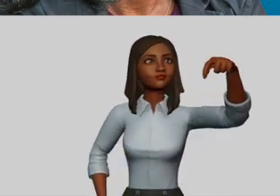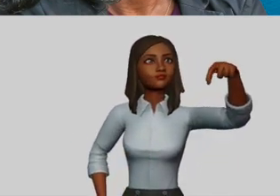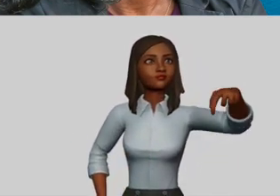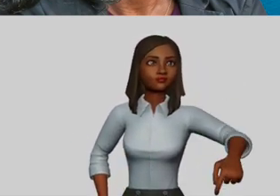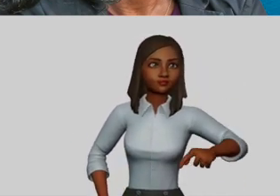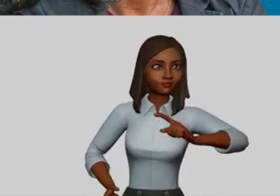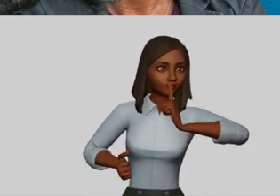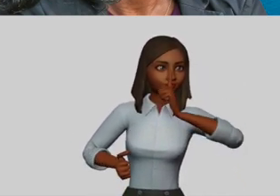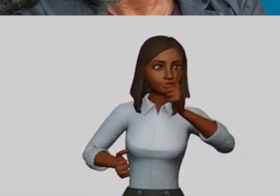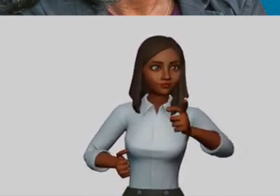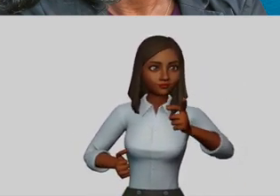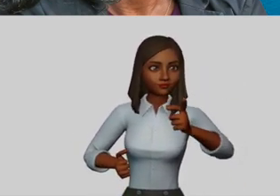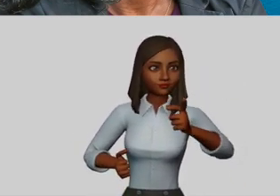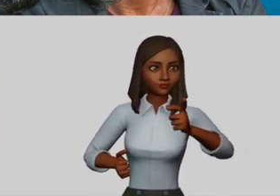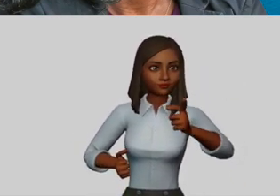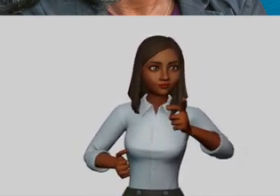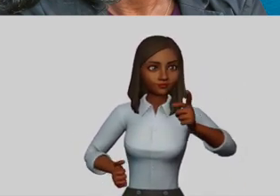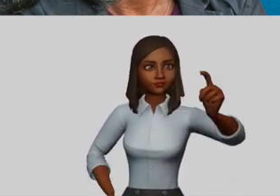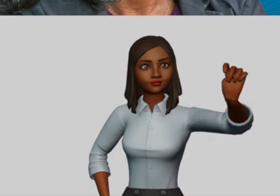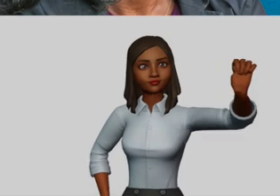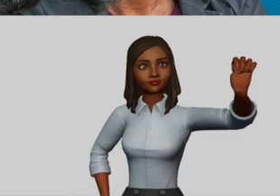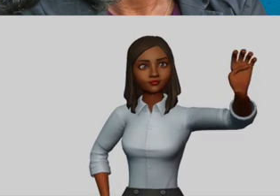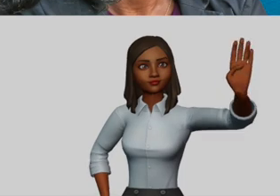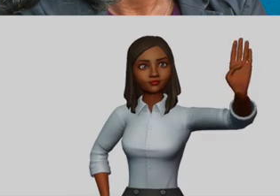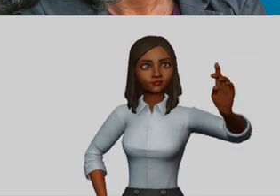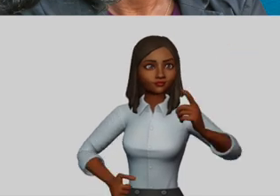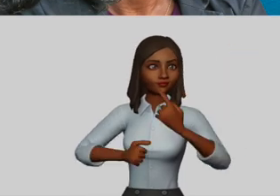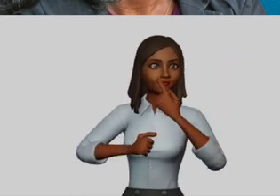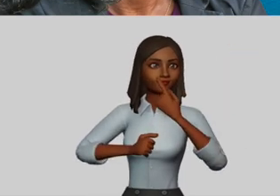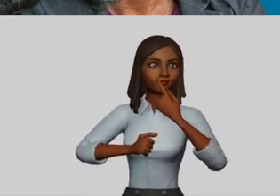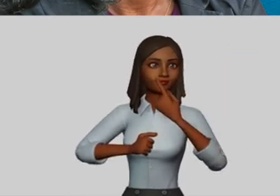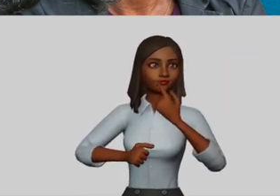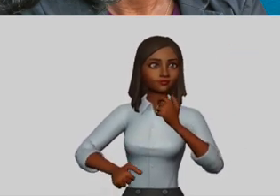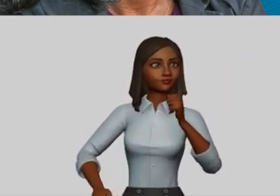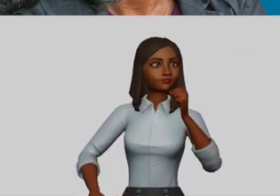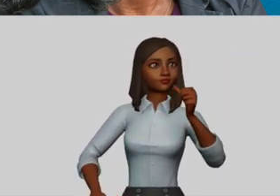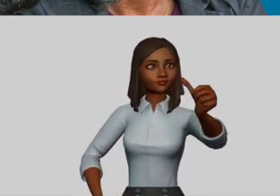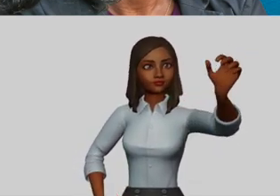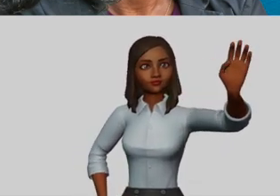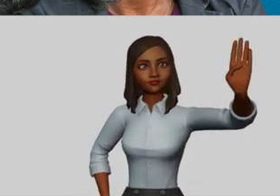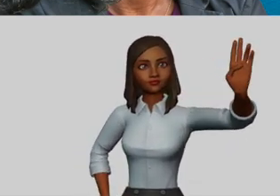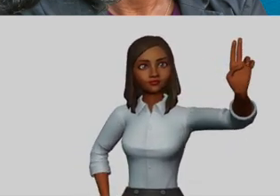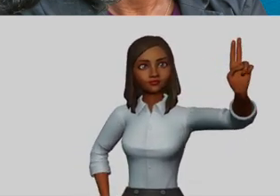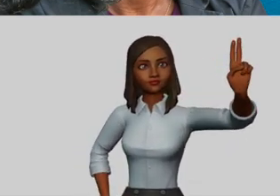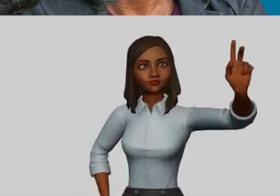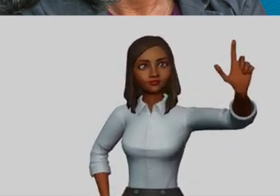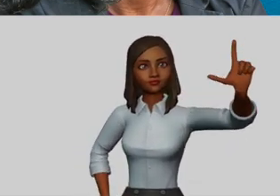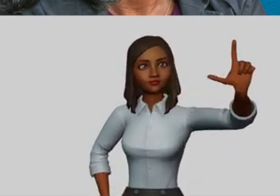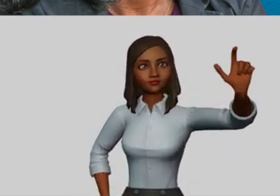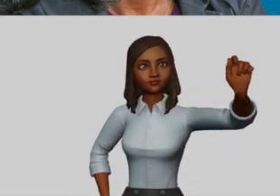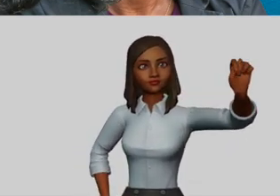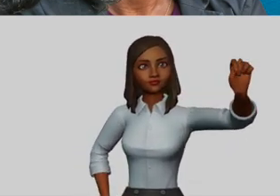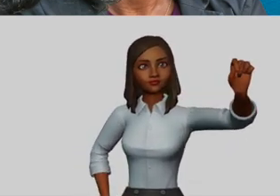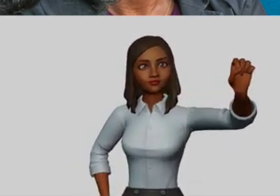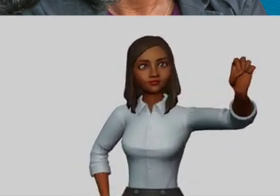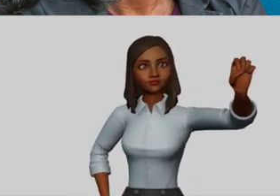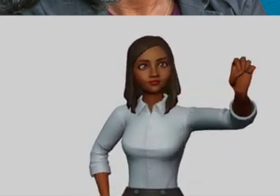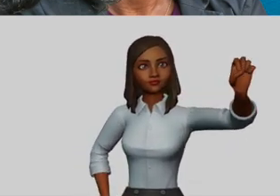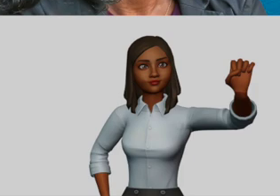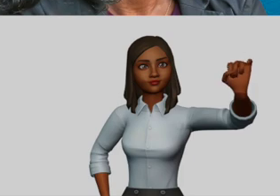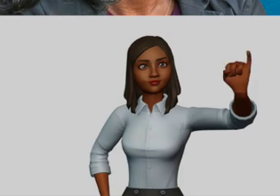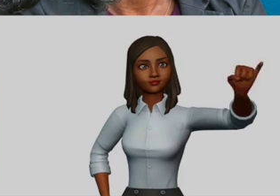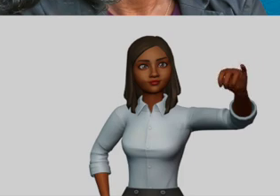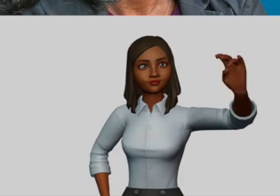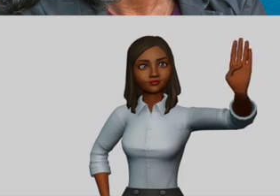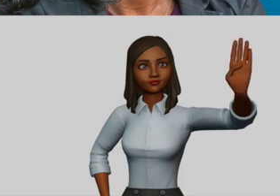bien, bien emocionada para seguir ayudando a la comunidad y que ellos vean que nosotros somos la cosa verdadera. Yeah. No le estamos